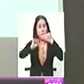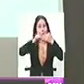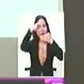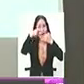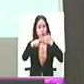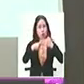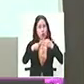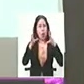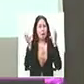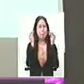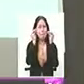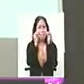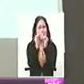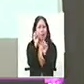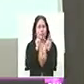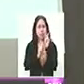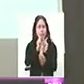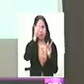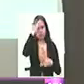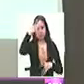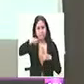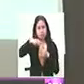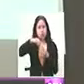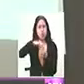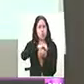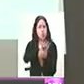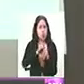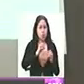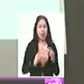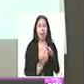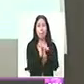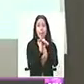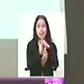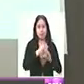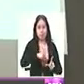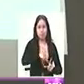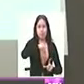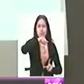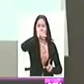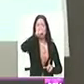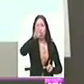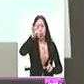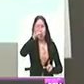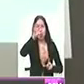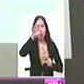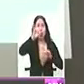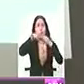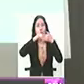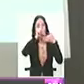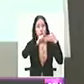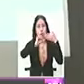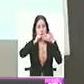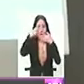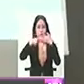se produce la etapa de meseta del contagio. A partir de fines de